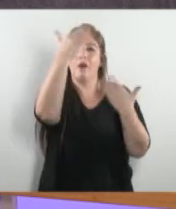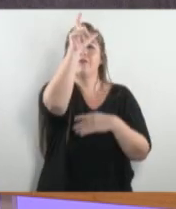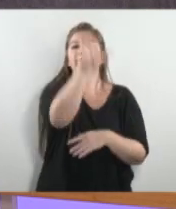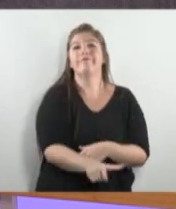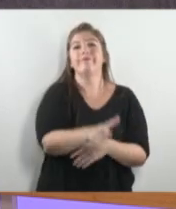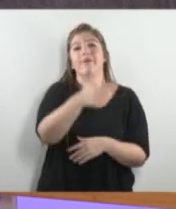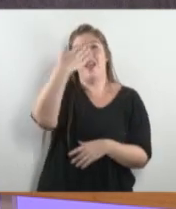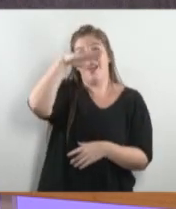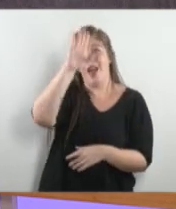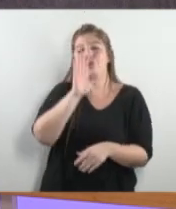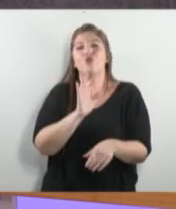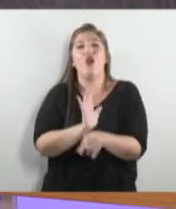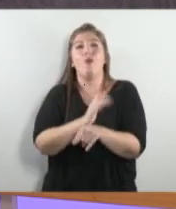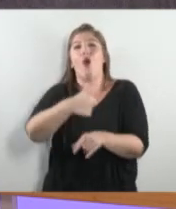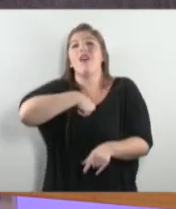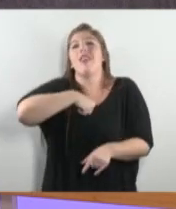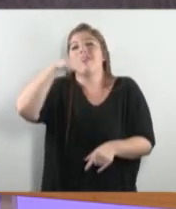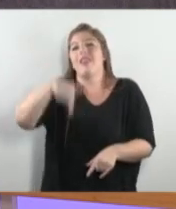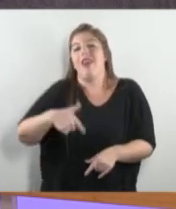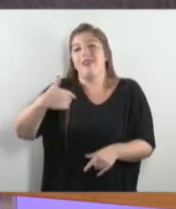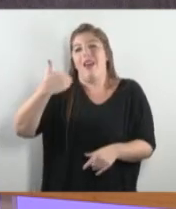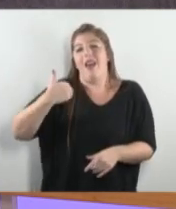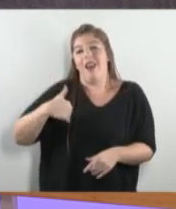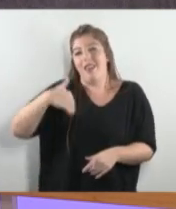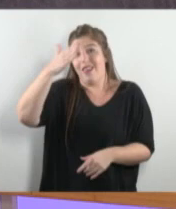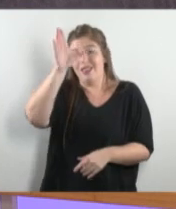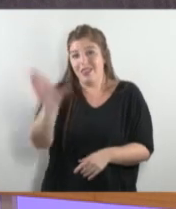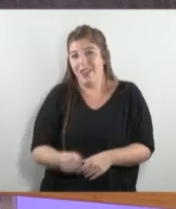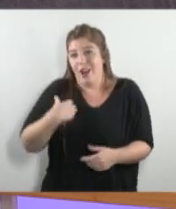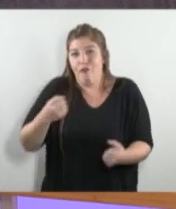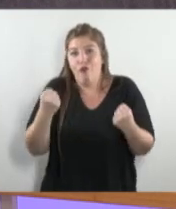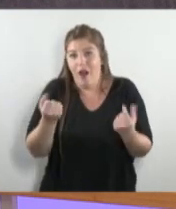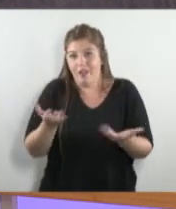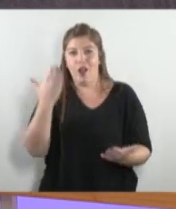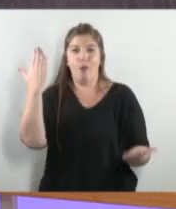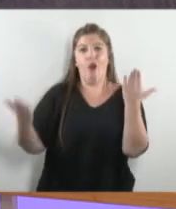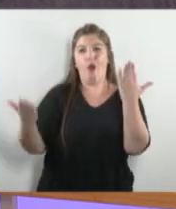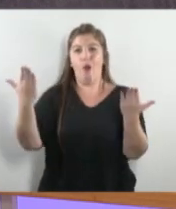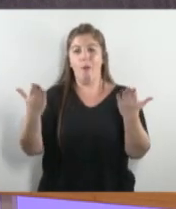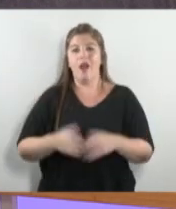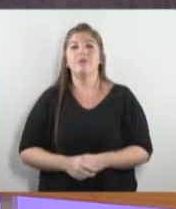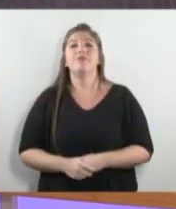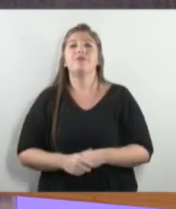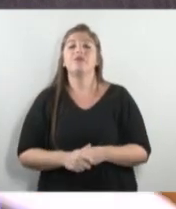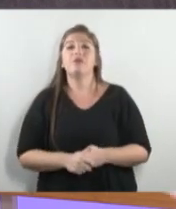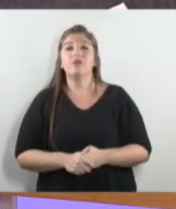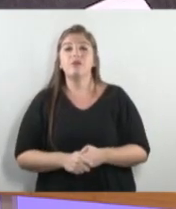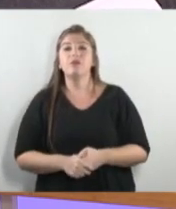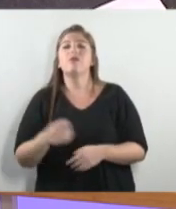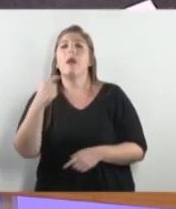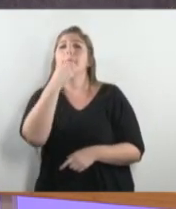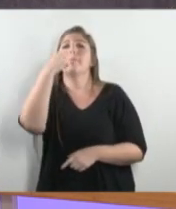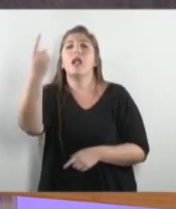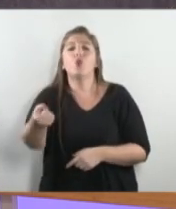cierta identidad nacional fuerte. Exactamente. ¿No? Y se lo contrapone de algún modo. Sí, te hago una pregunta. Uh-huh. El gaucho,